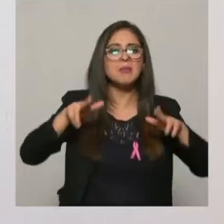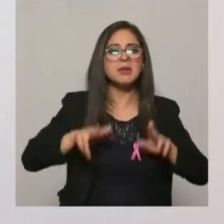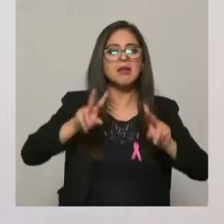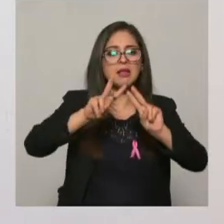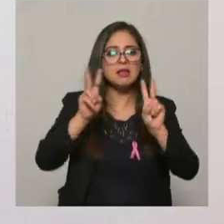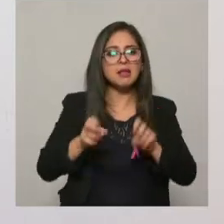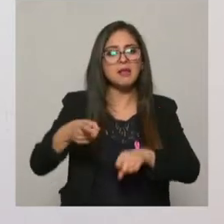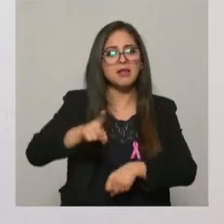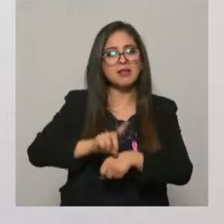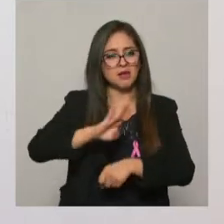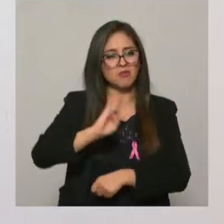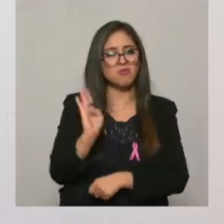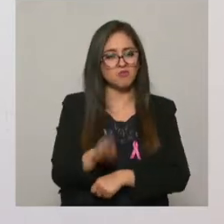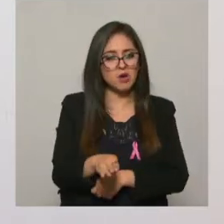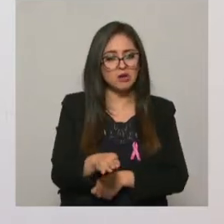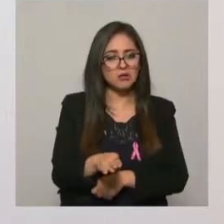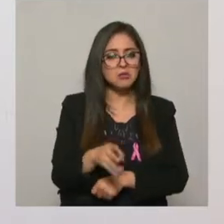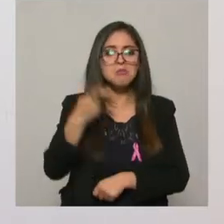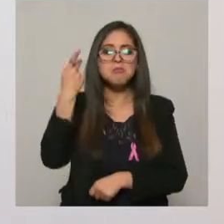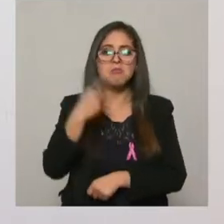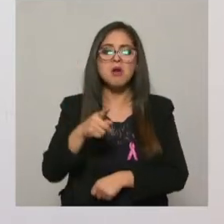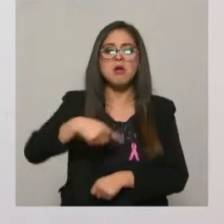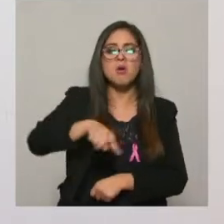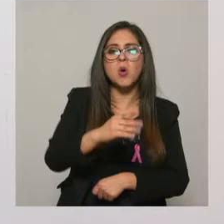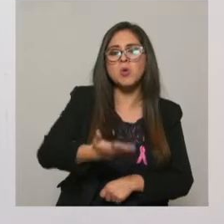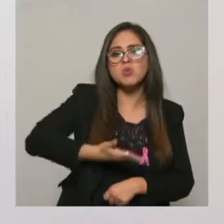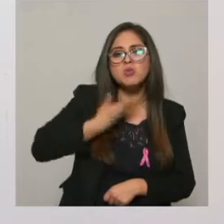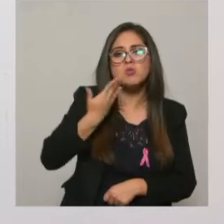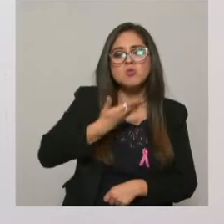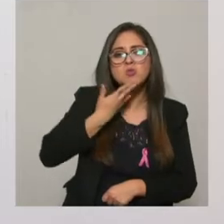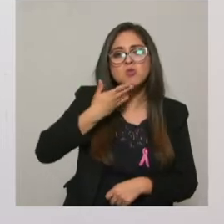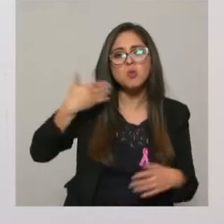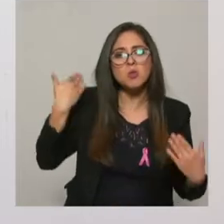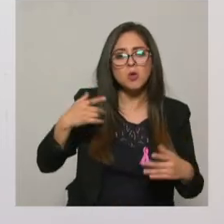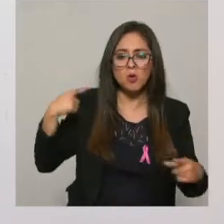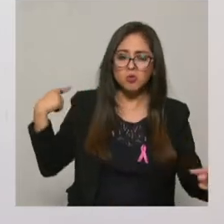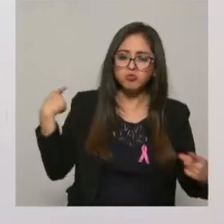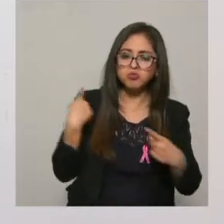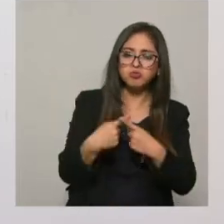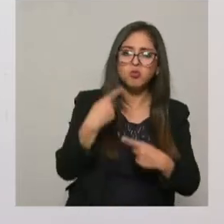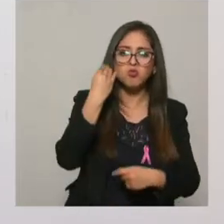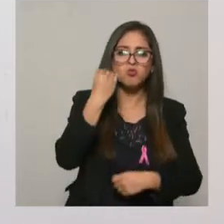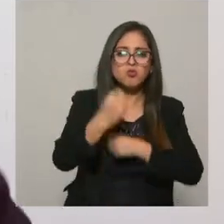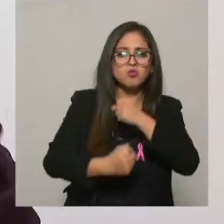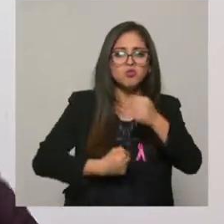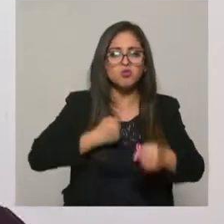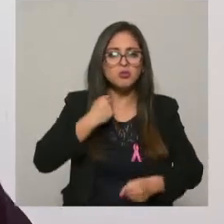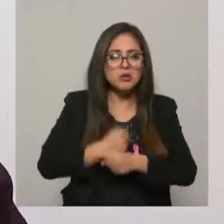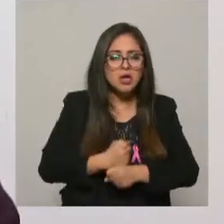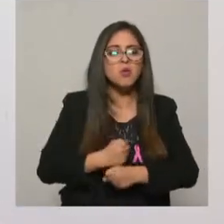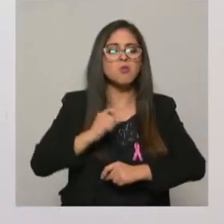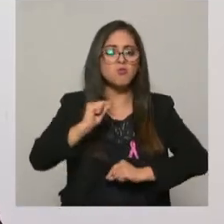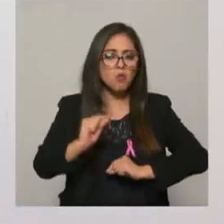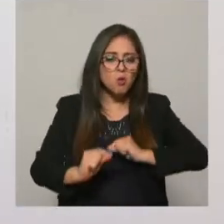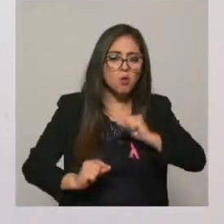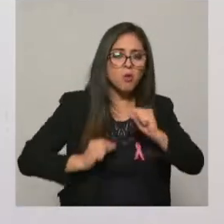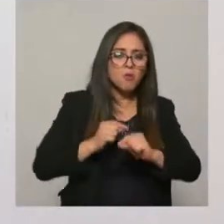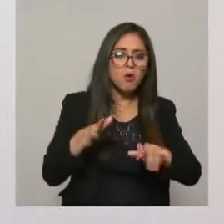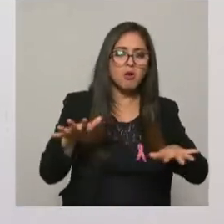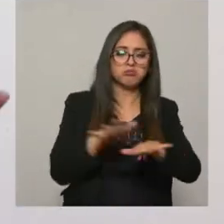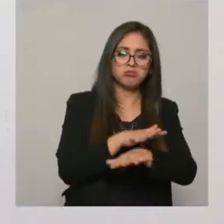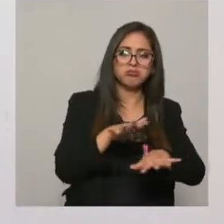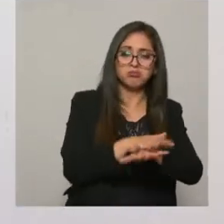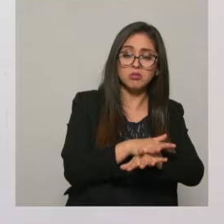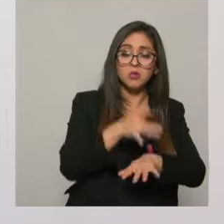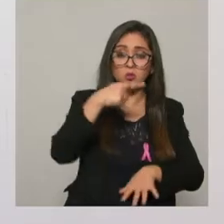que destacar que se trata finalmente de tradiciones de muchos años, que ha ido además renovándose, que